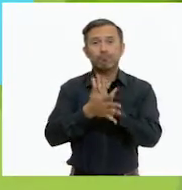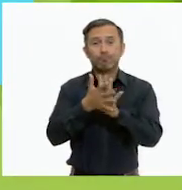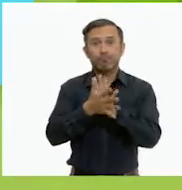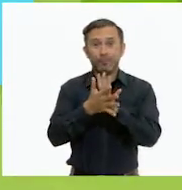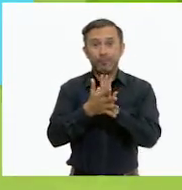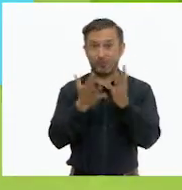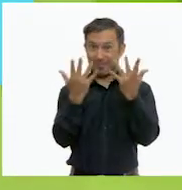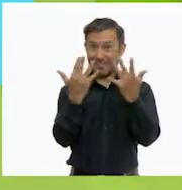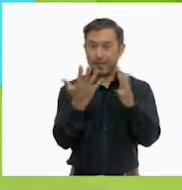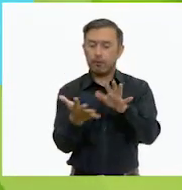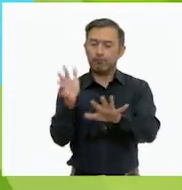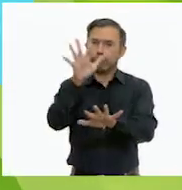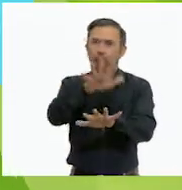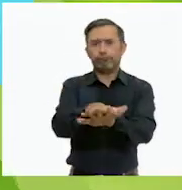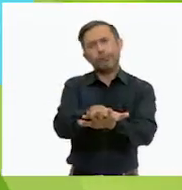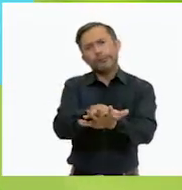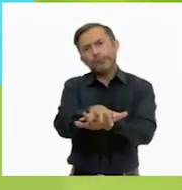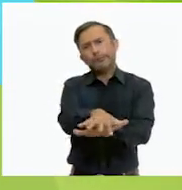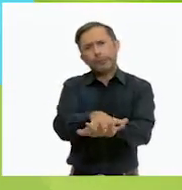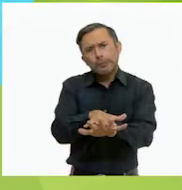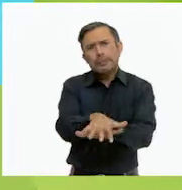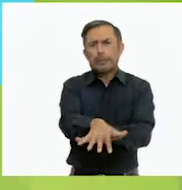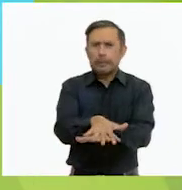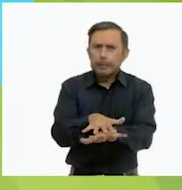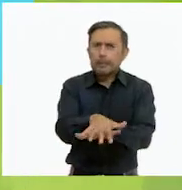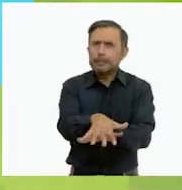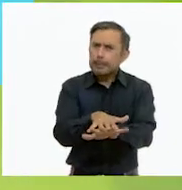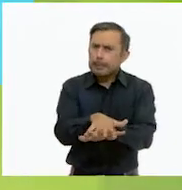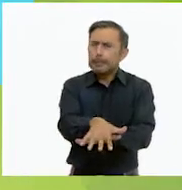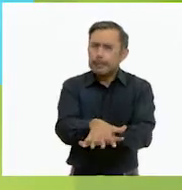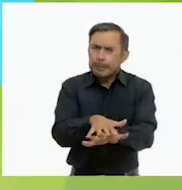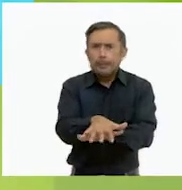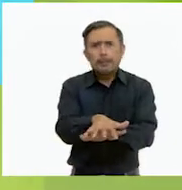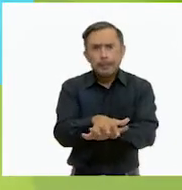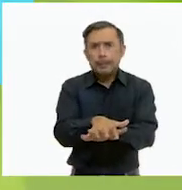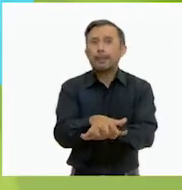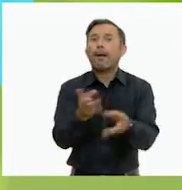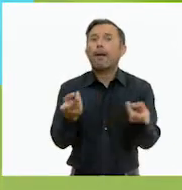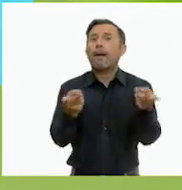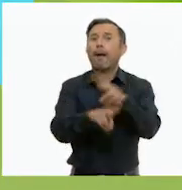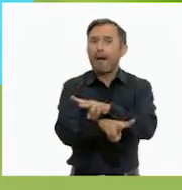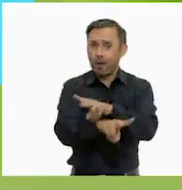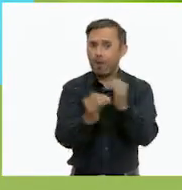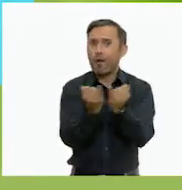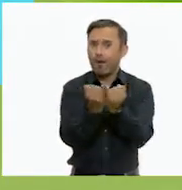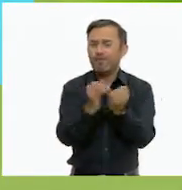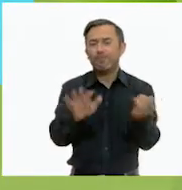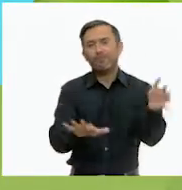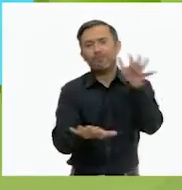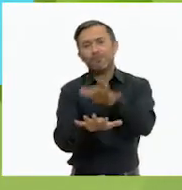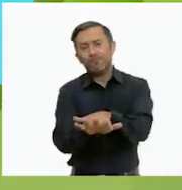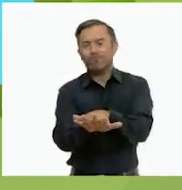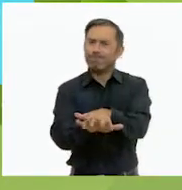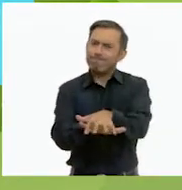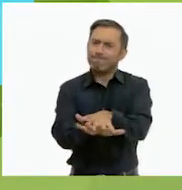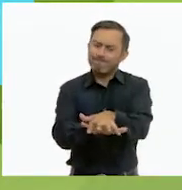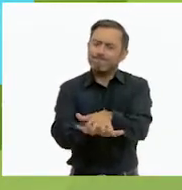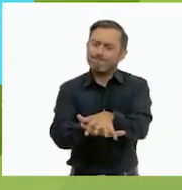una de tus manos contra el dorso de la otra, entrelazando los dedos. Repite lo mismo con la otra mano. Frota los